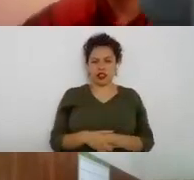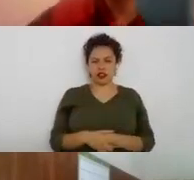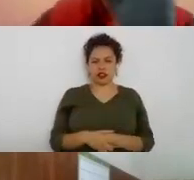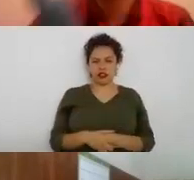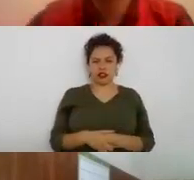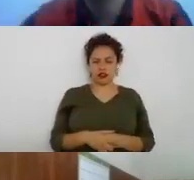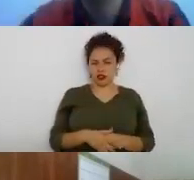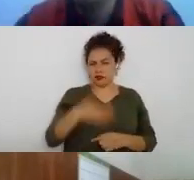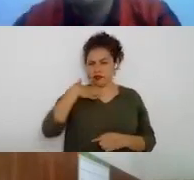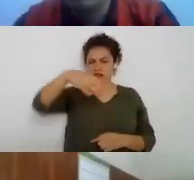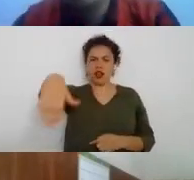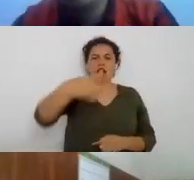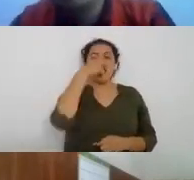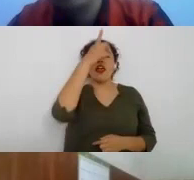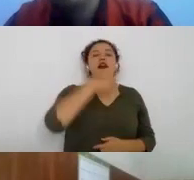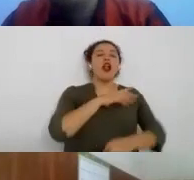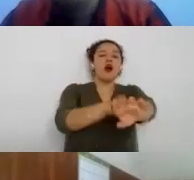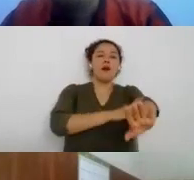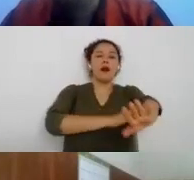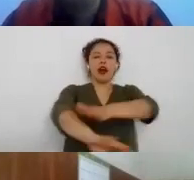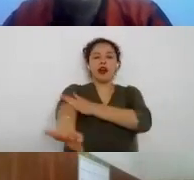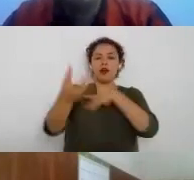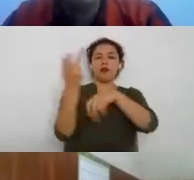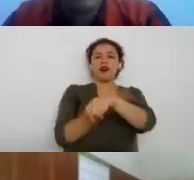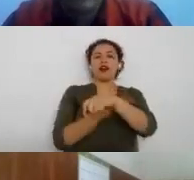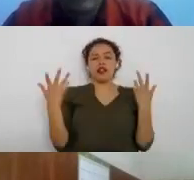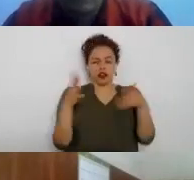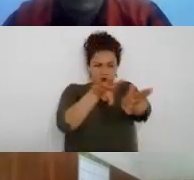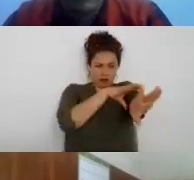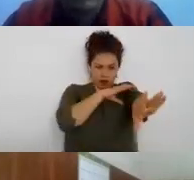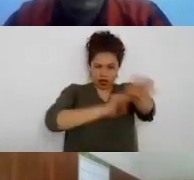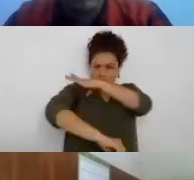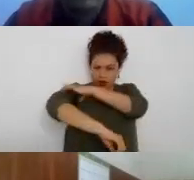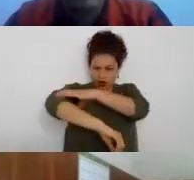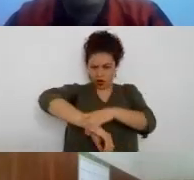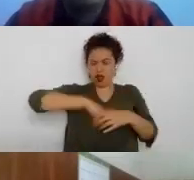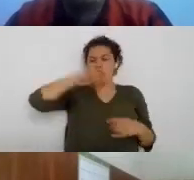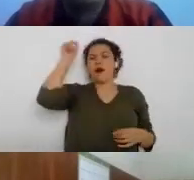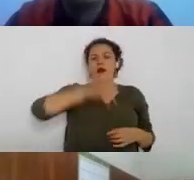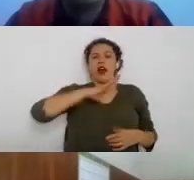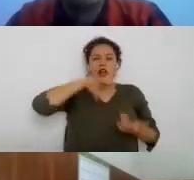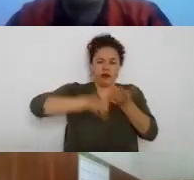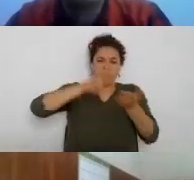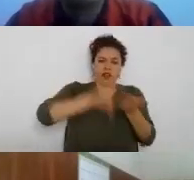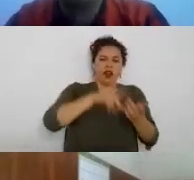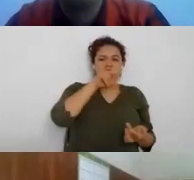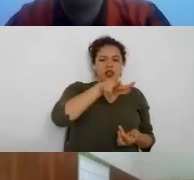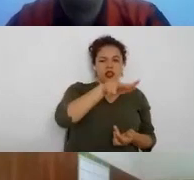Ahora bien, ¿qué sucede con los brazos? Los brazos igual van a tener un valor del